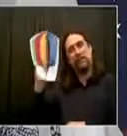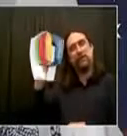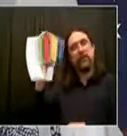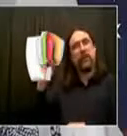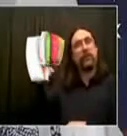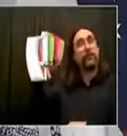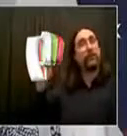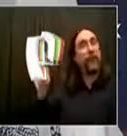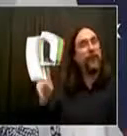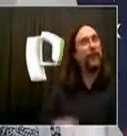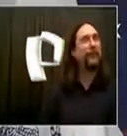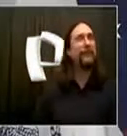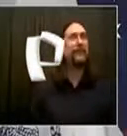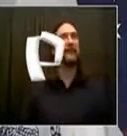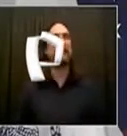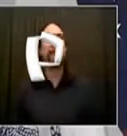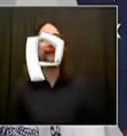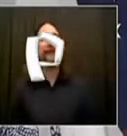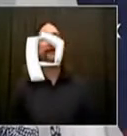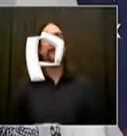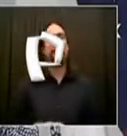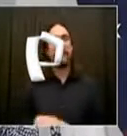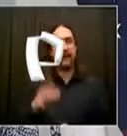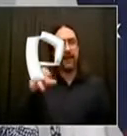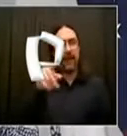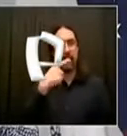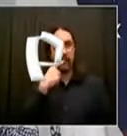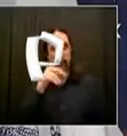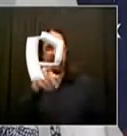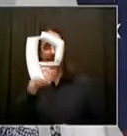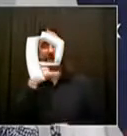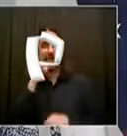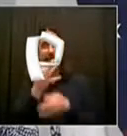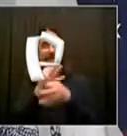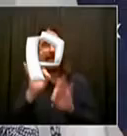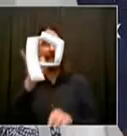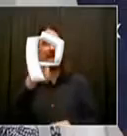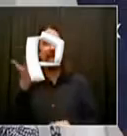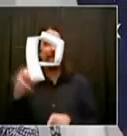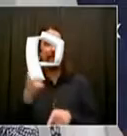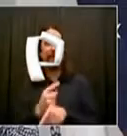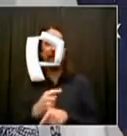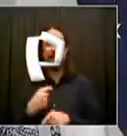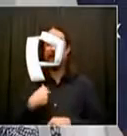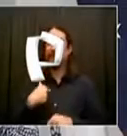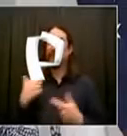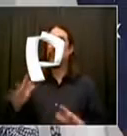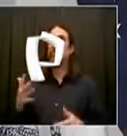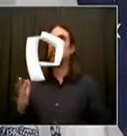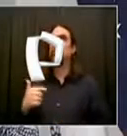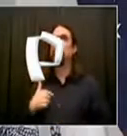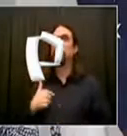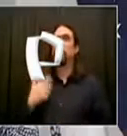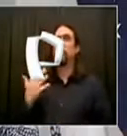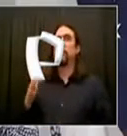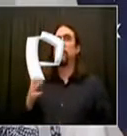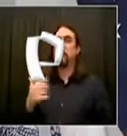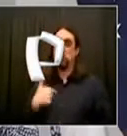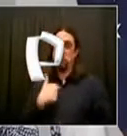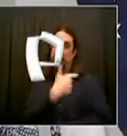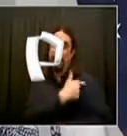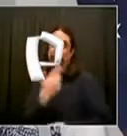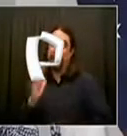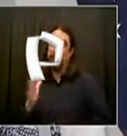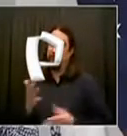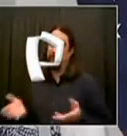El alcalde de Nueva York, en Estados Unidos, ha anunciado que todos los que se vacunen contra la COVID-19 tendrán derecho a papas fritas